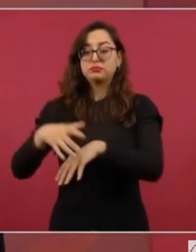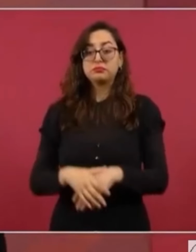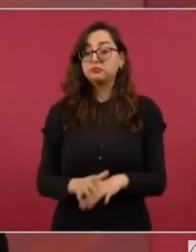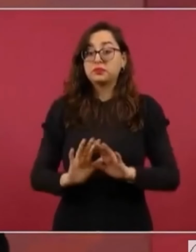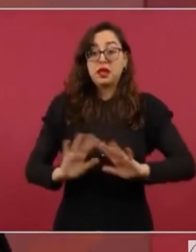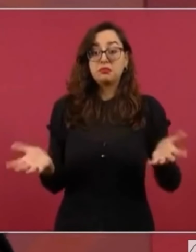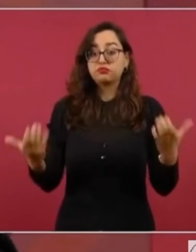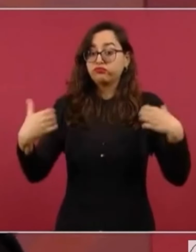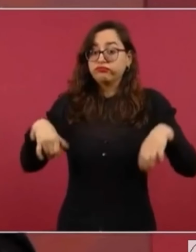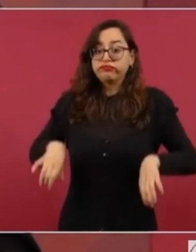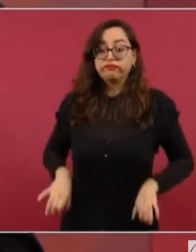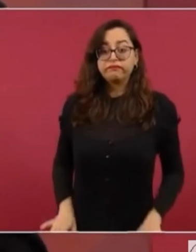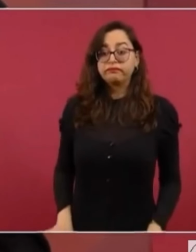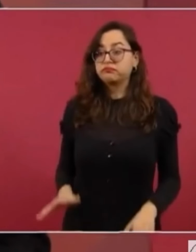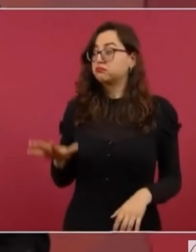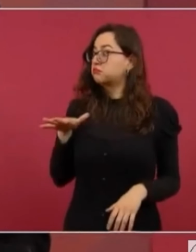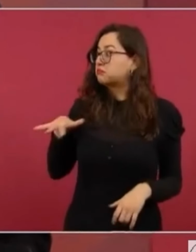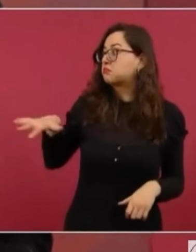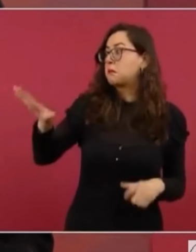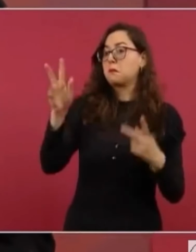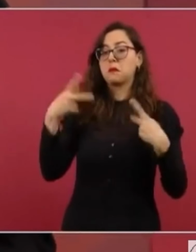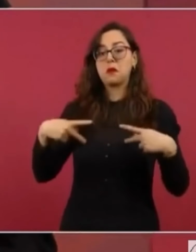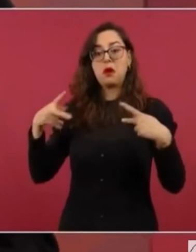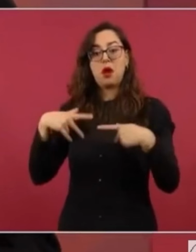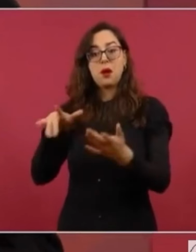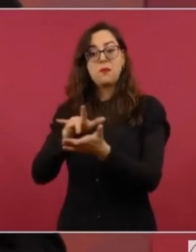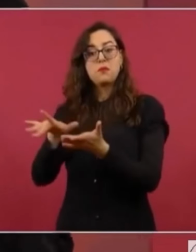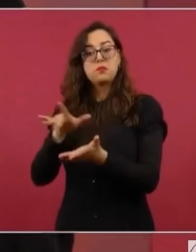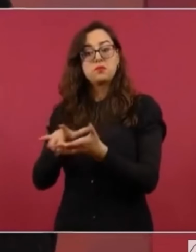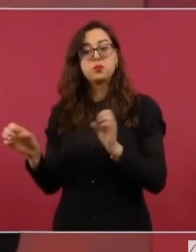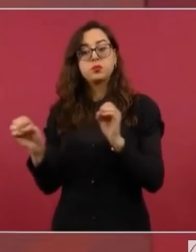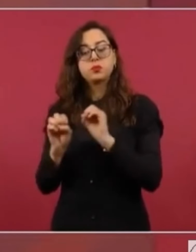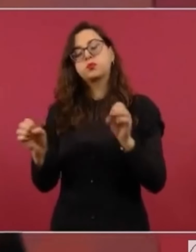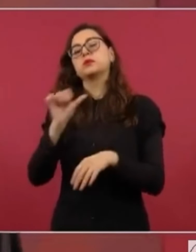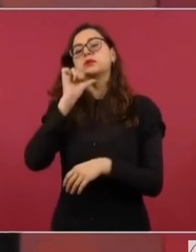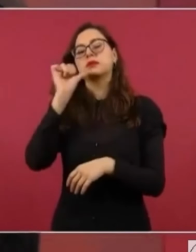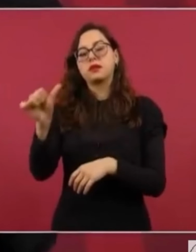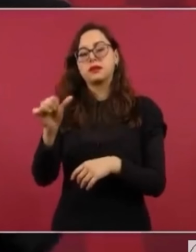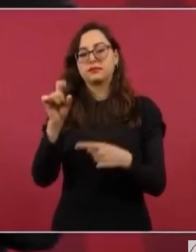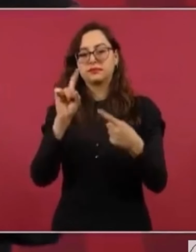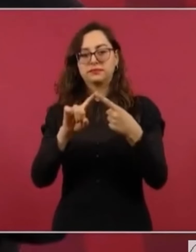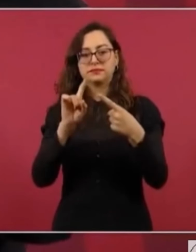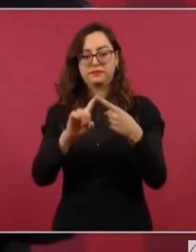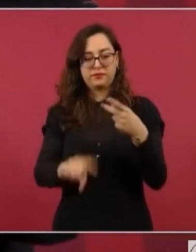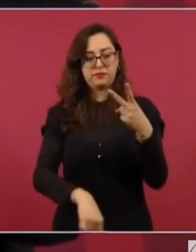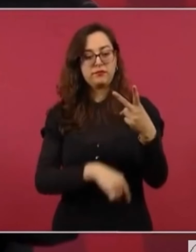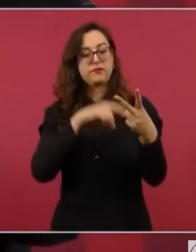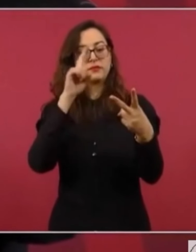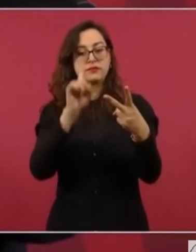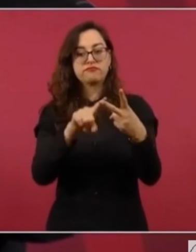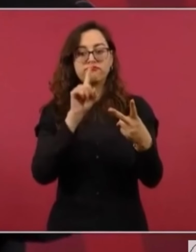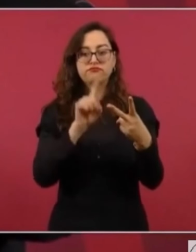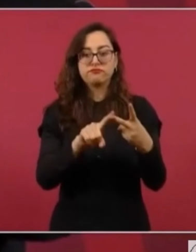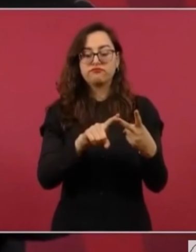con el que supuestamente quieren resolver el problema es de que lleguen empresas